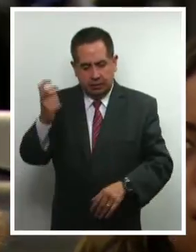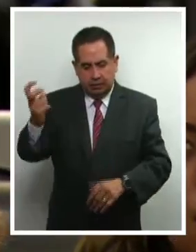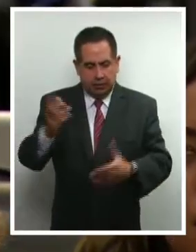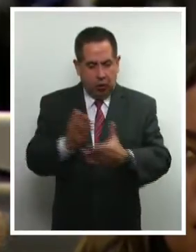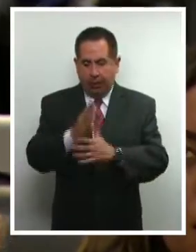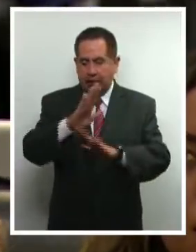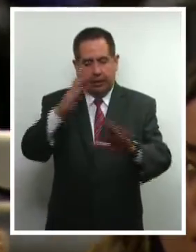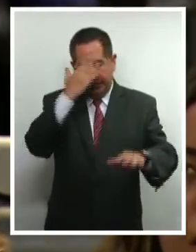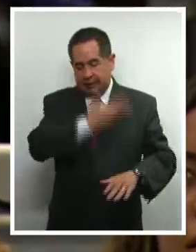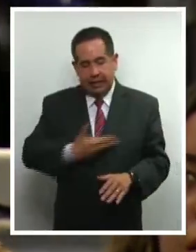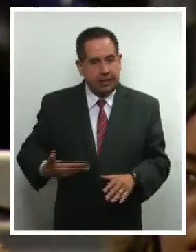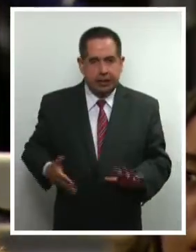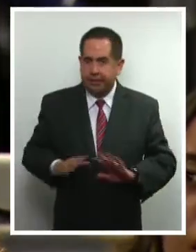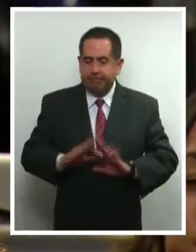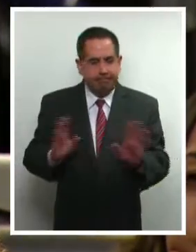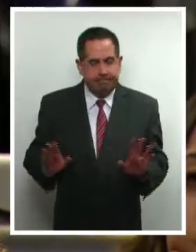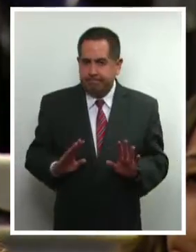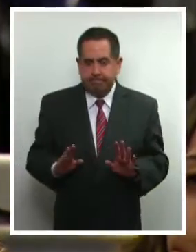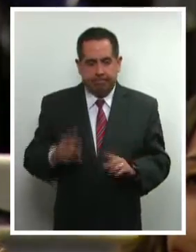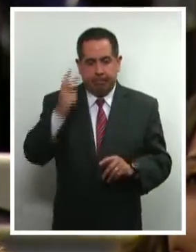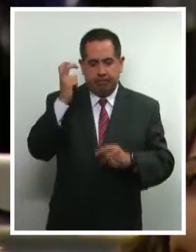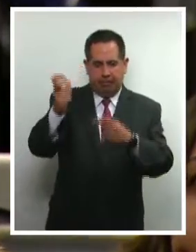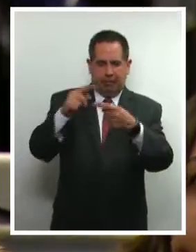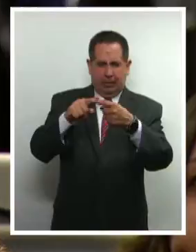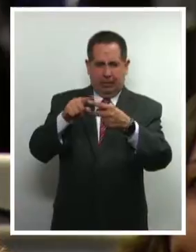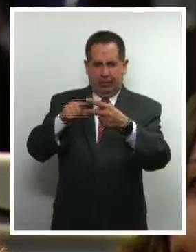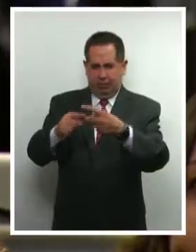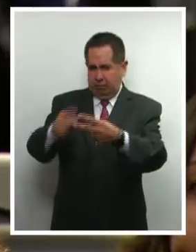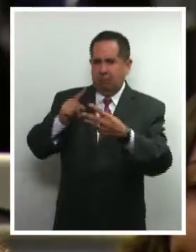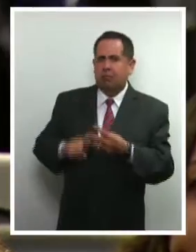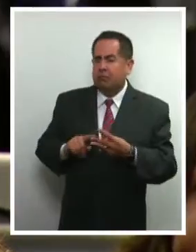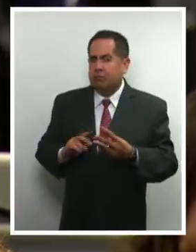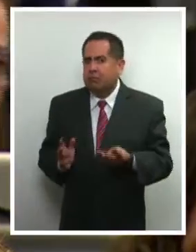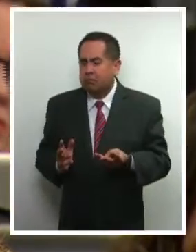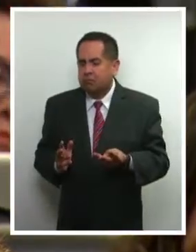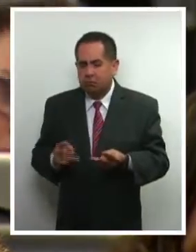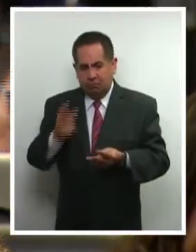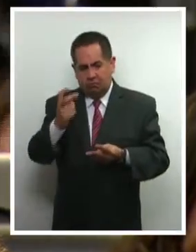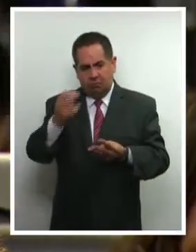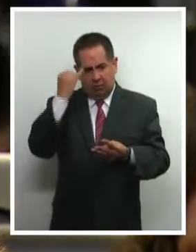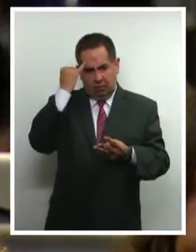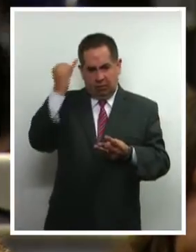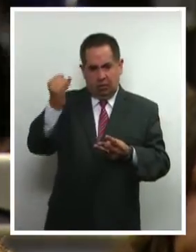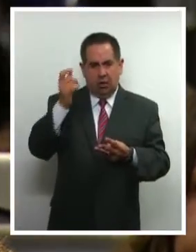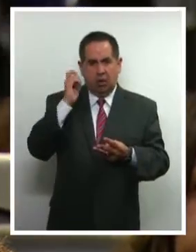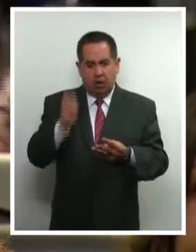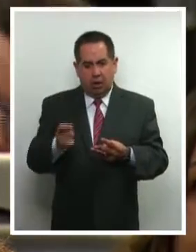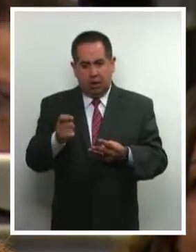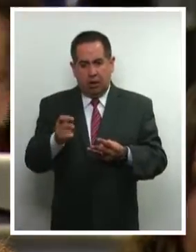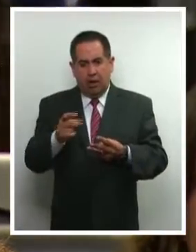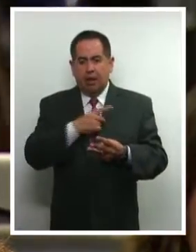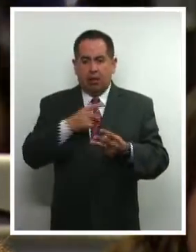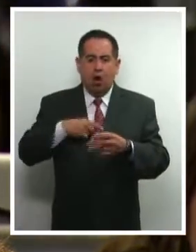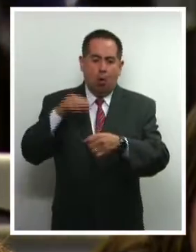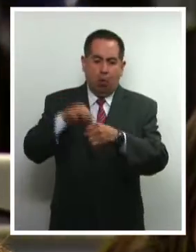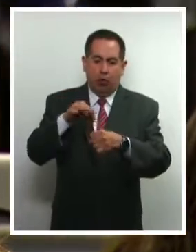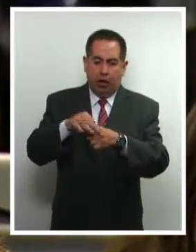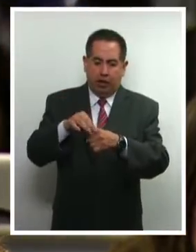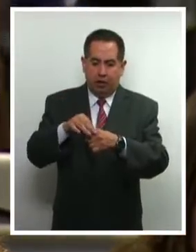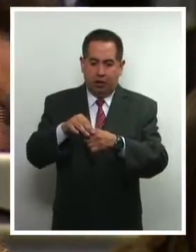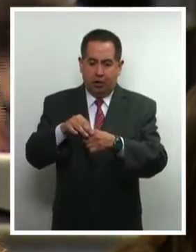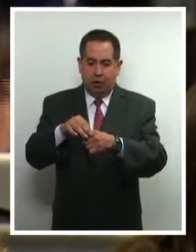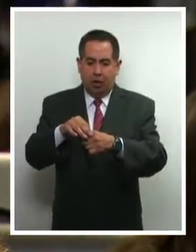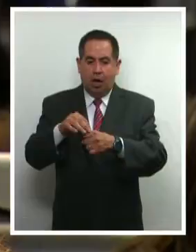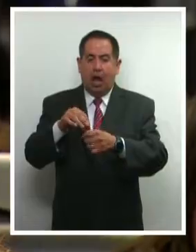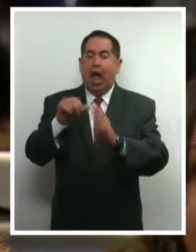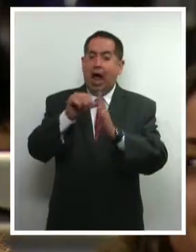presidente, porque con ese criterio entonces tendríamos que votar el